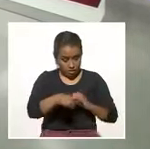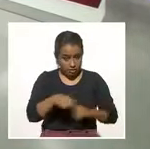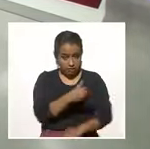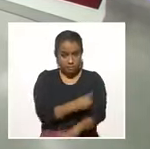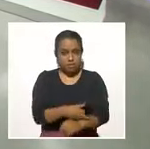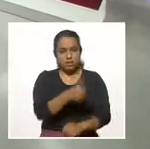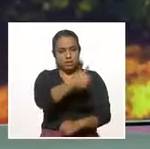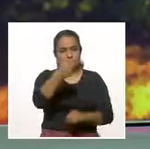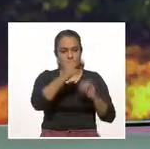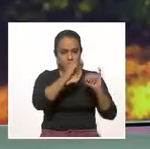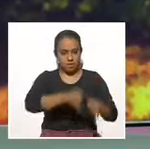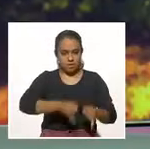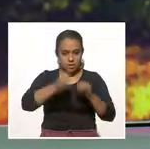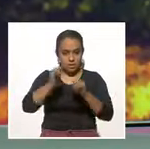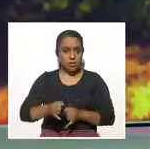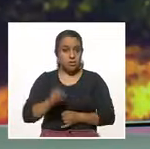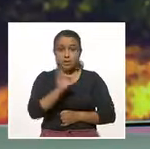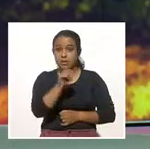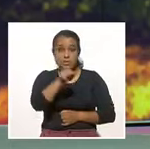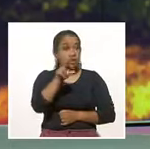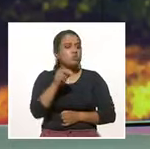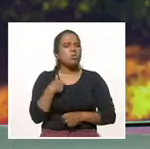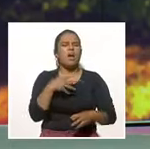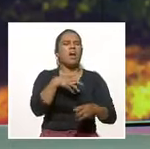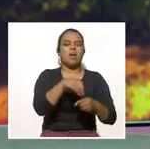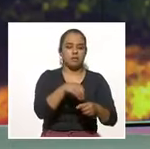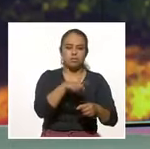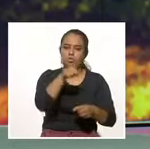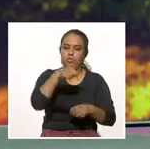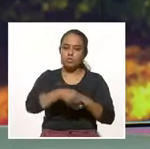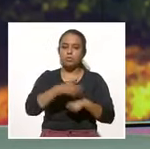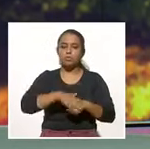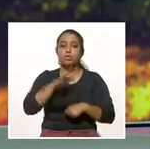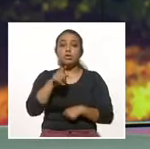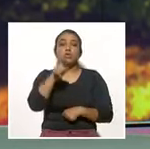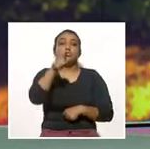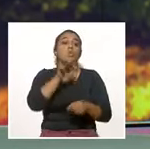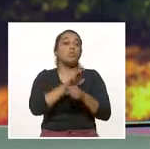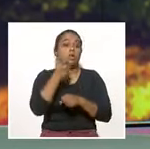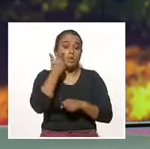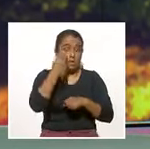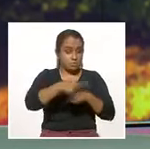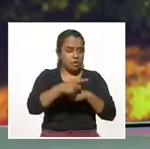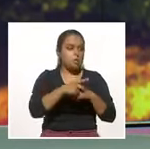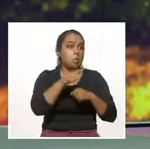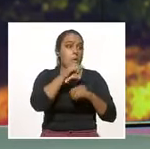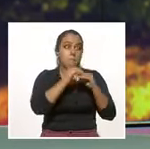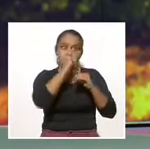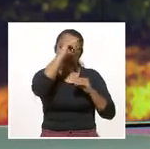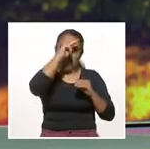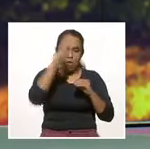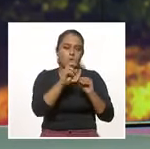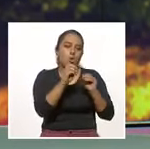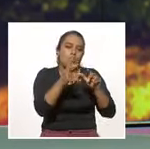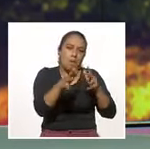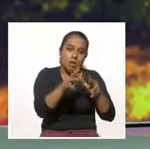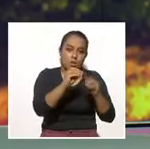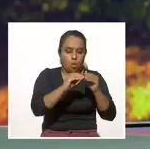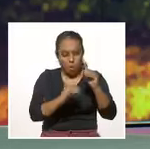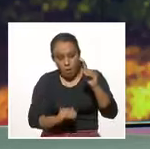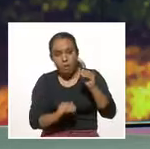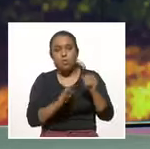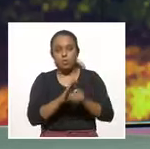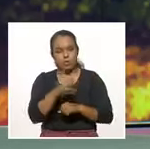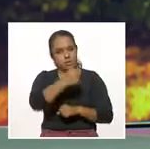es individual. Por lo tanto, si no te involucras, tu riesgo incrementa. ¿Qué tipo de riesgo quieres? ¿Alto, medio o bajo? Cada uno tiene la